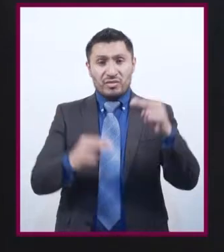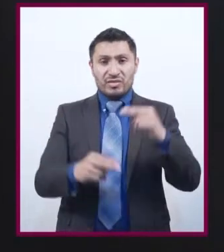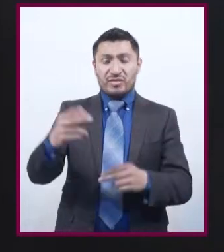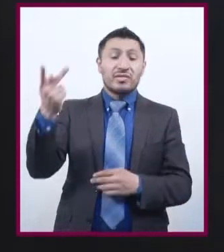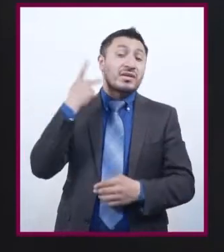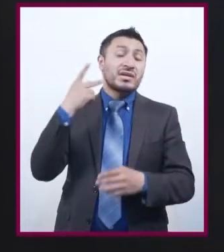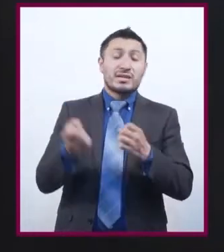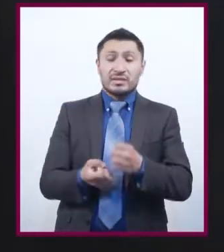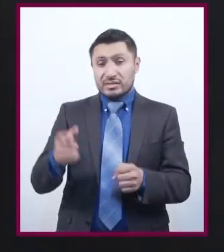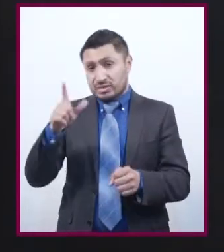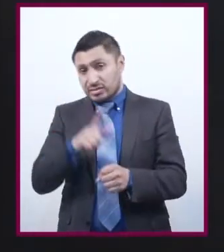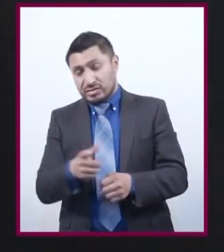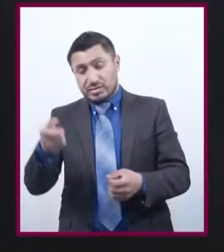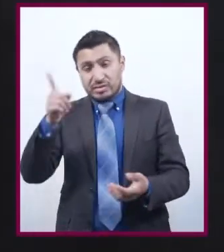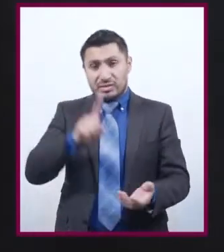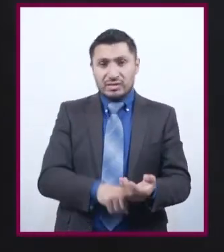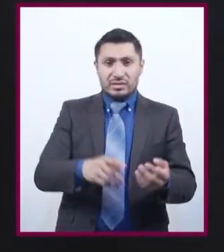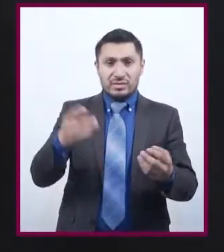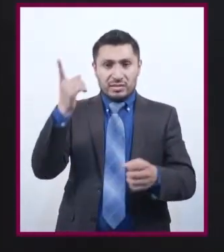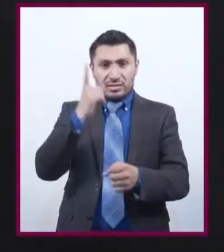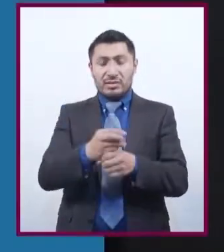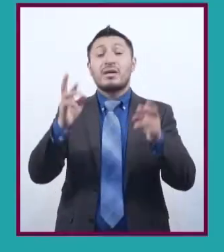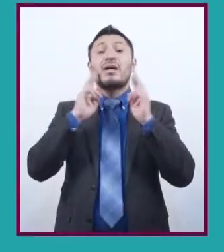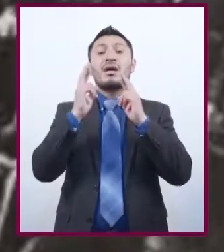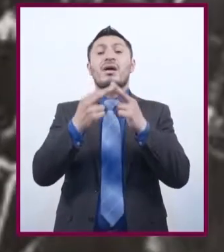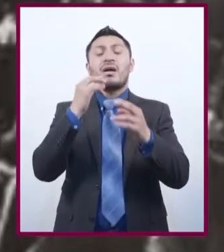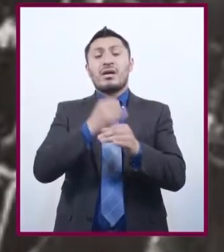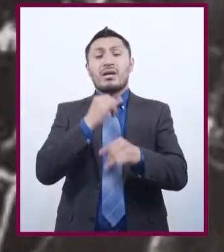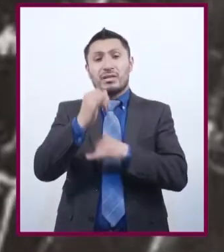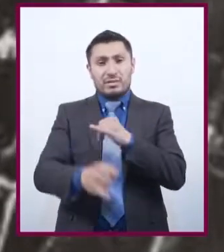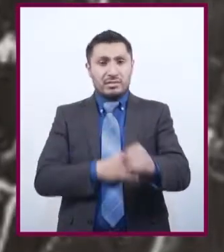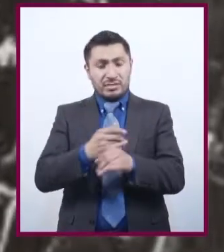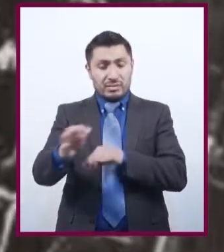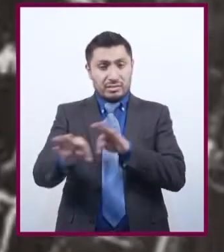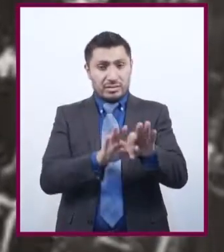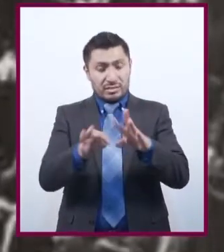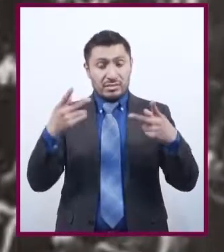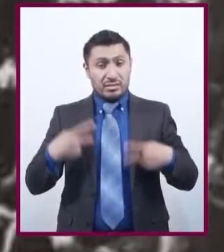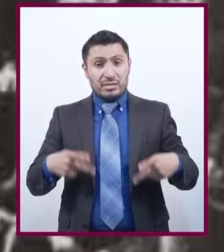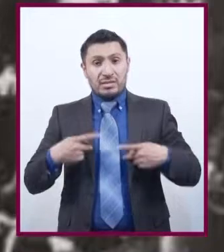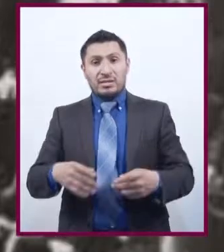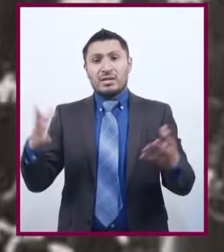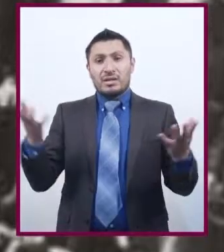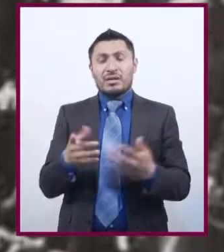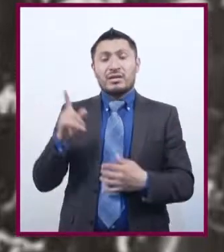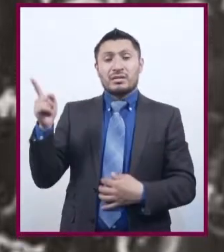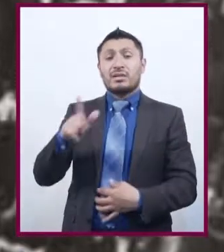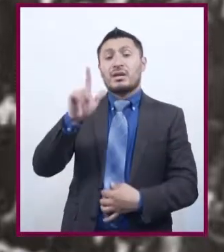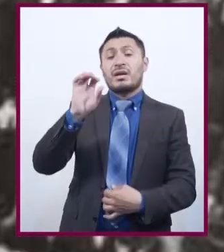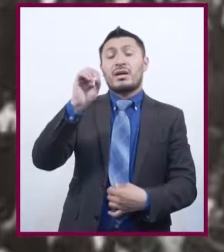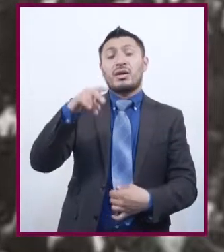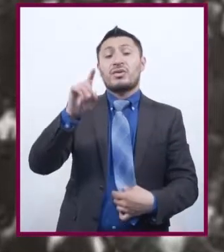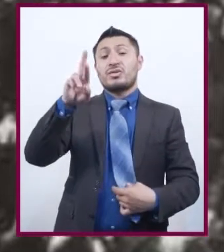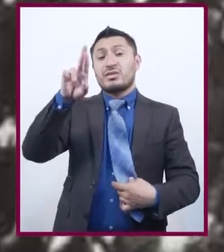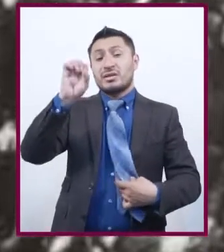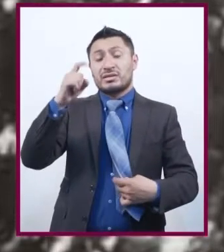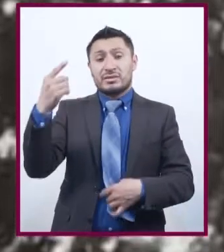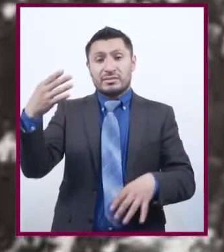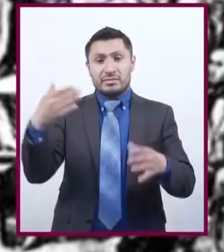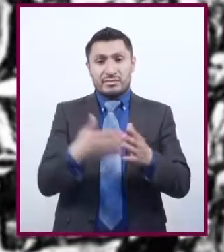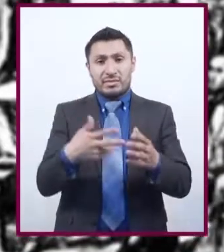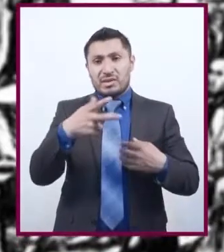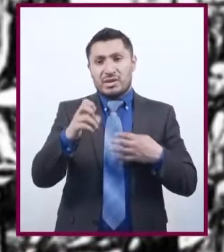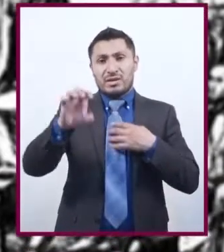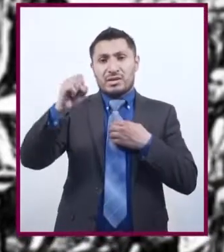nuevas dimensiones políticas y sociales en el marco de la primera reunión internacional de trabajadores que se celebró en Londres en